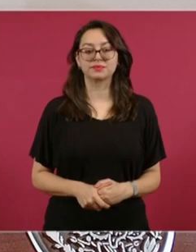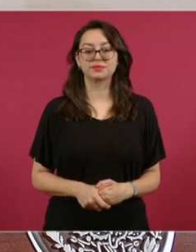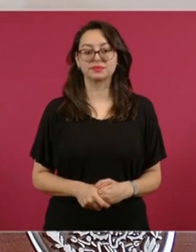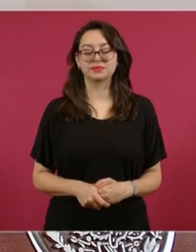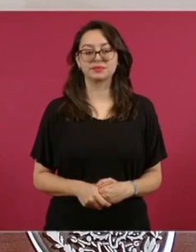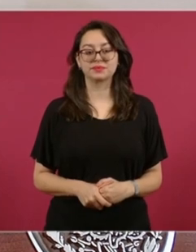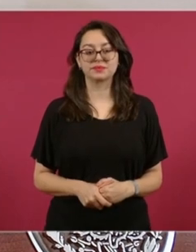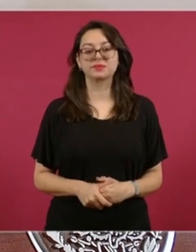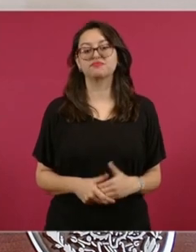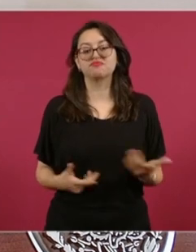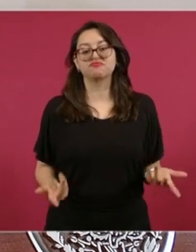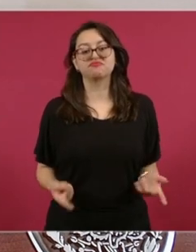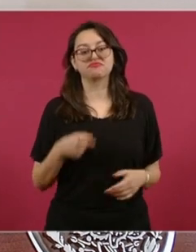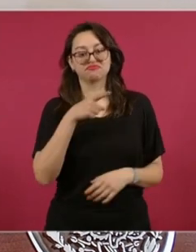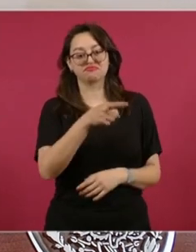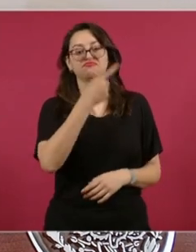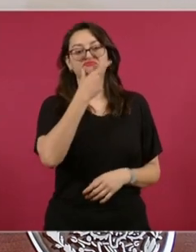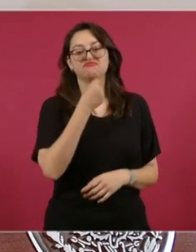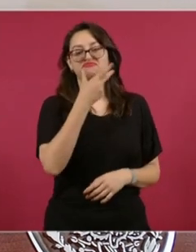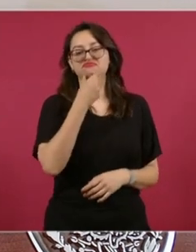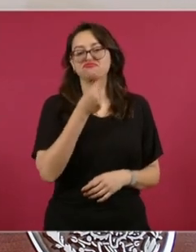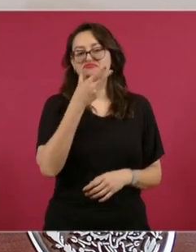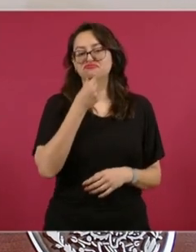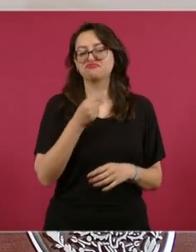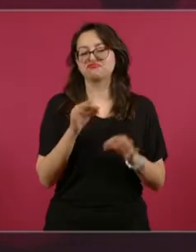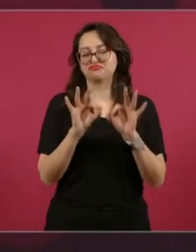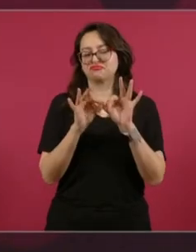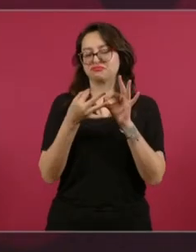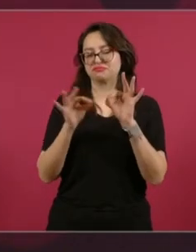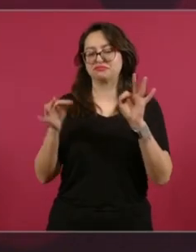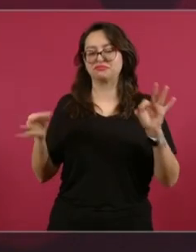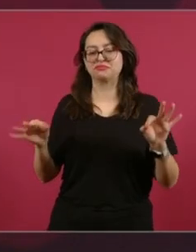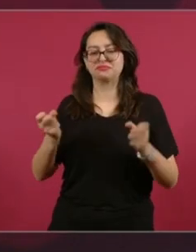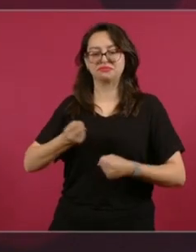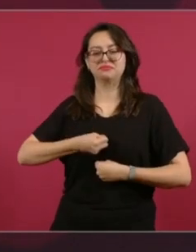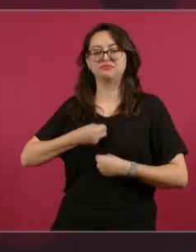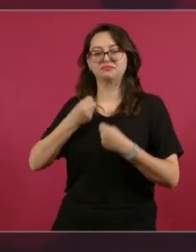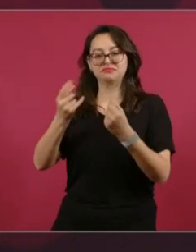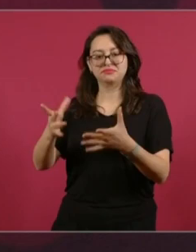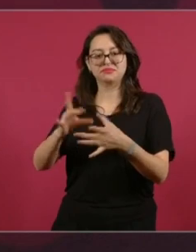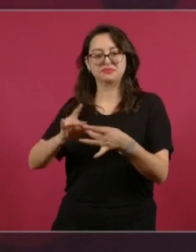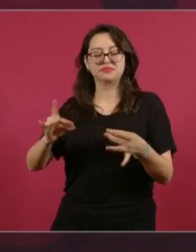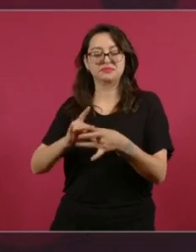suelta a Vargas Llosa una frase que ya la había utilizado Turner